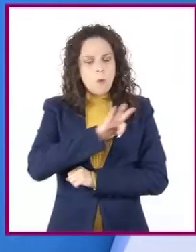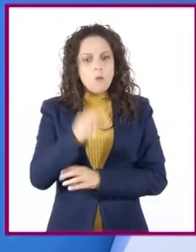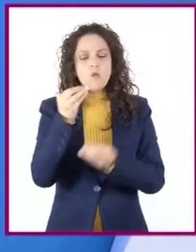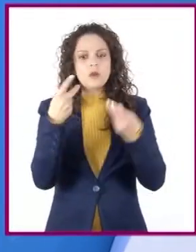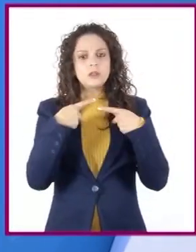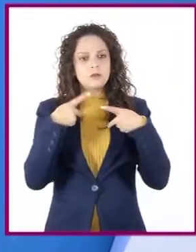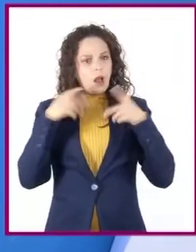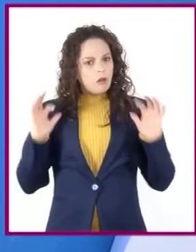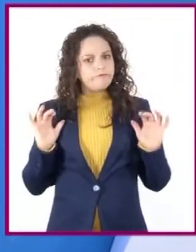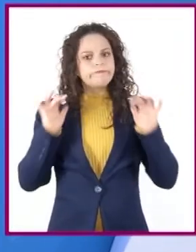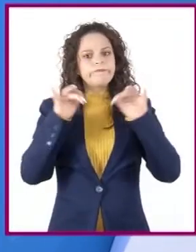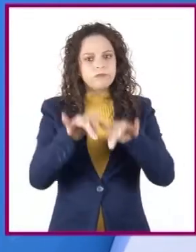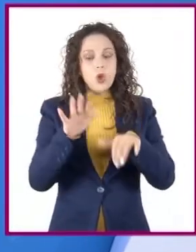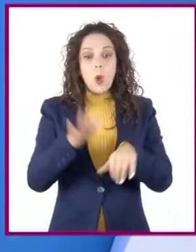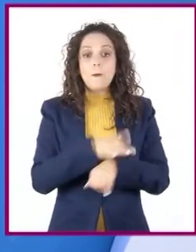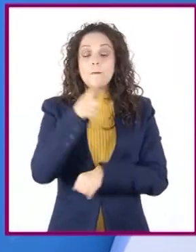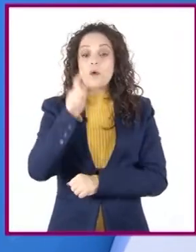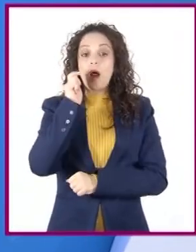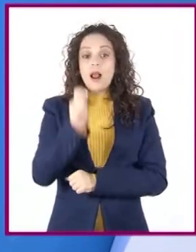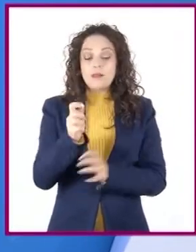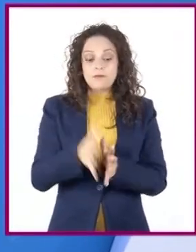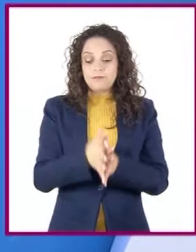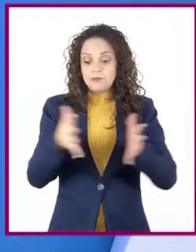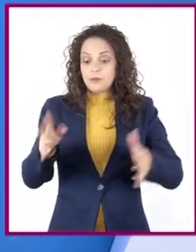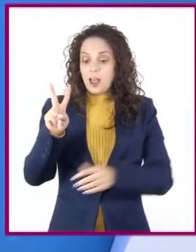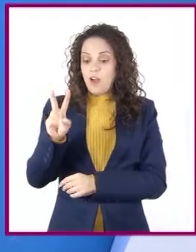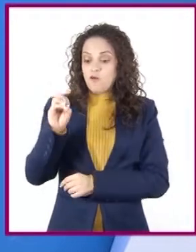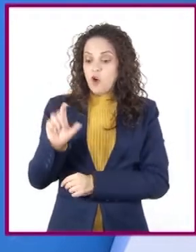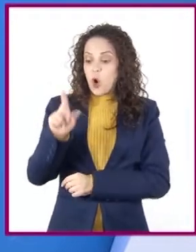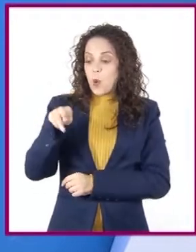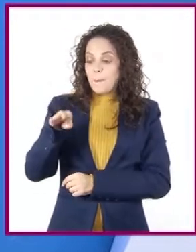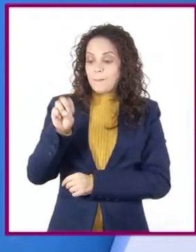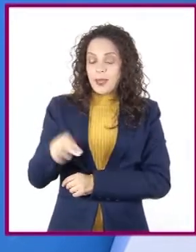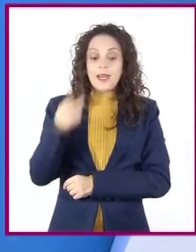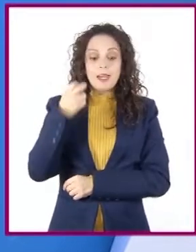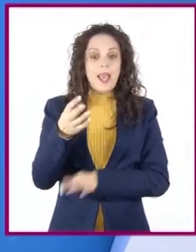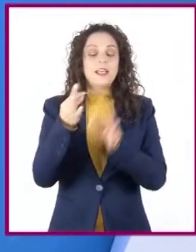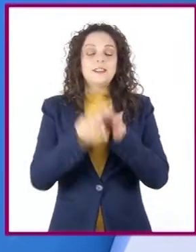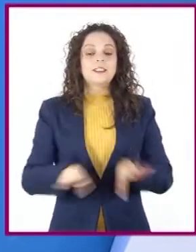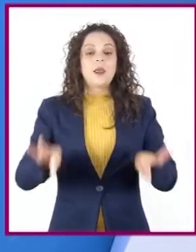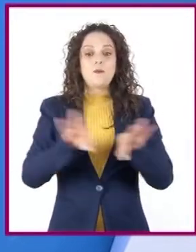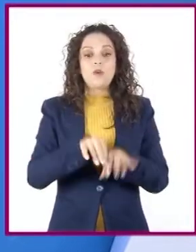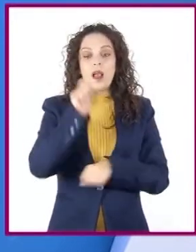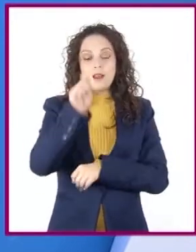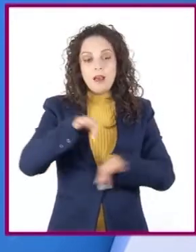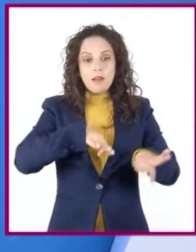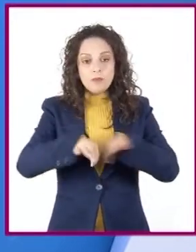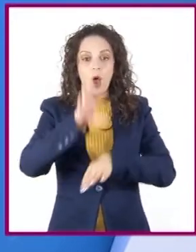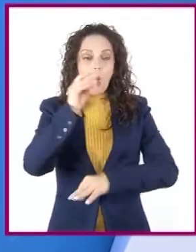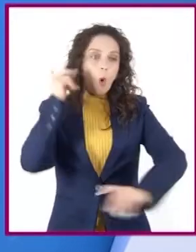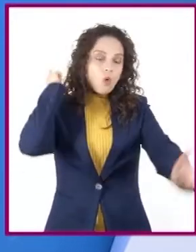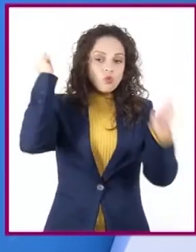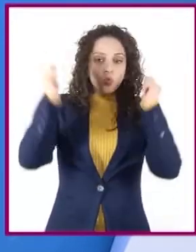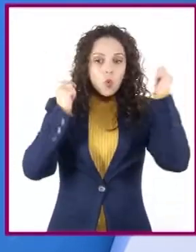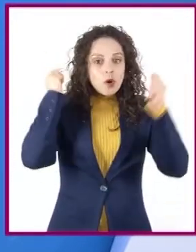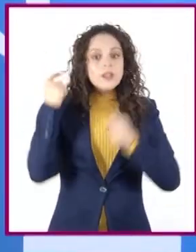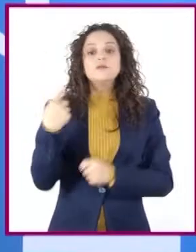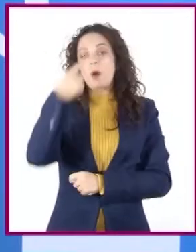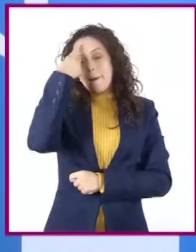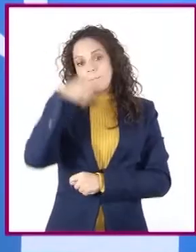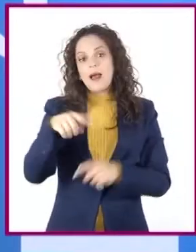volumen que tiene, por lo que se convierten en importantes puntos de trabajo o turismo de las comunidades en las que se